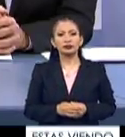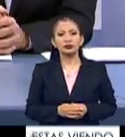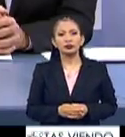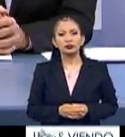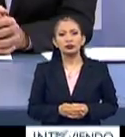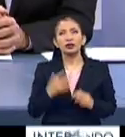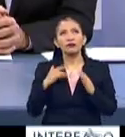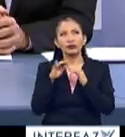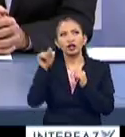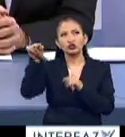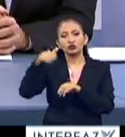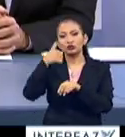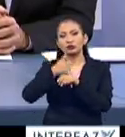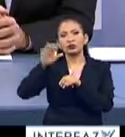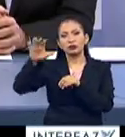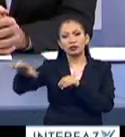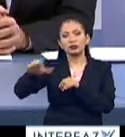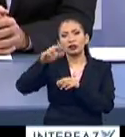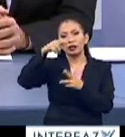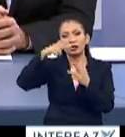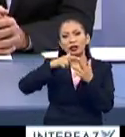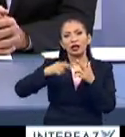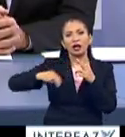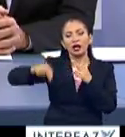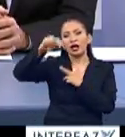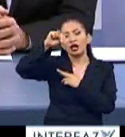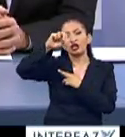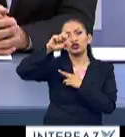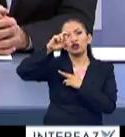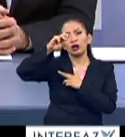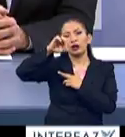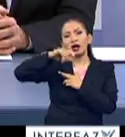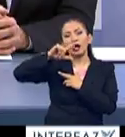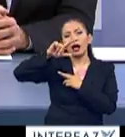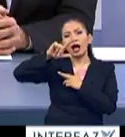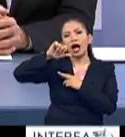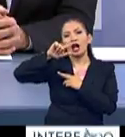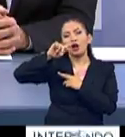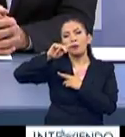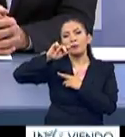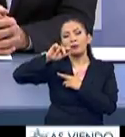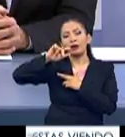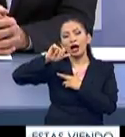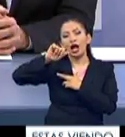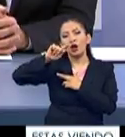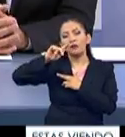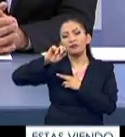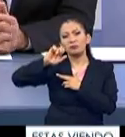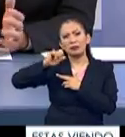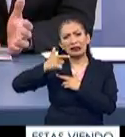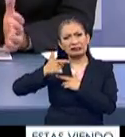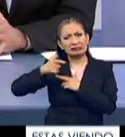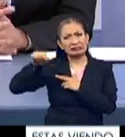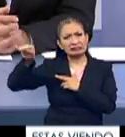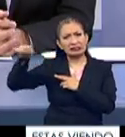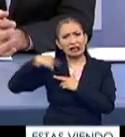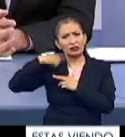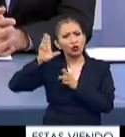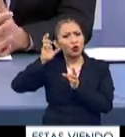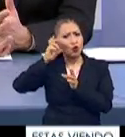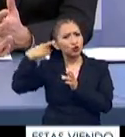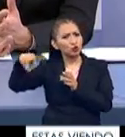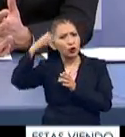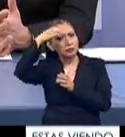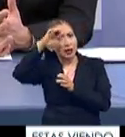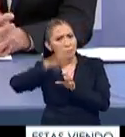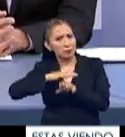En Francia estuve estudiando en la región de Baja Normandía, y la ciudad se llama Alençon. Adelson, oye, y platícanos ya tu experiencia,